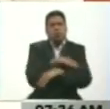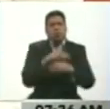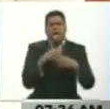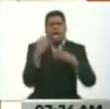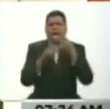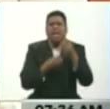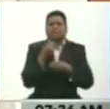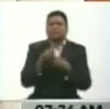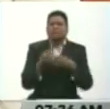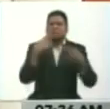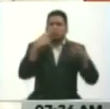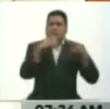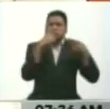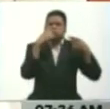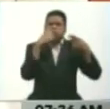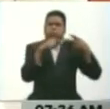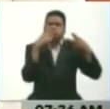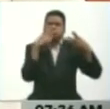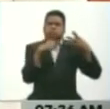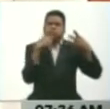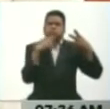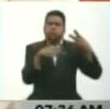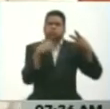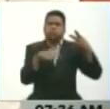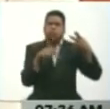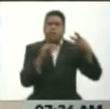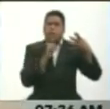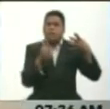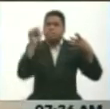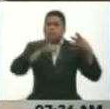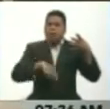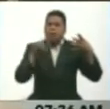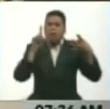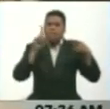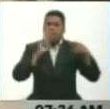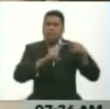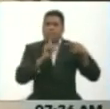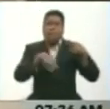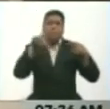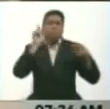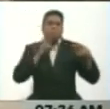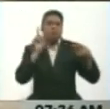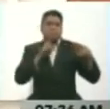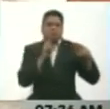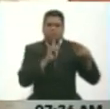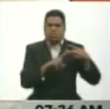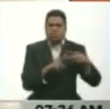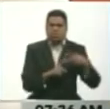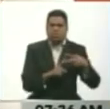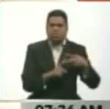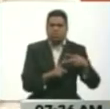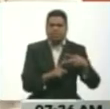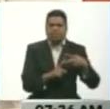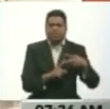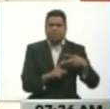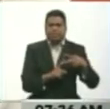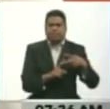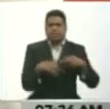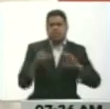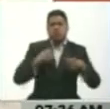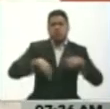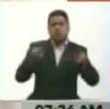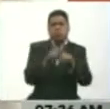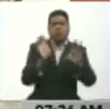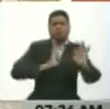expediente sucio, un expediente basado en mentiras, un expediente basado en puestas en escena, ¿verdad?